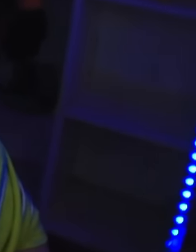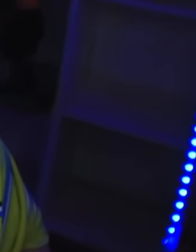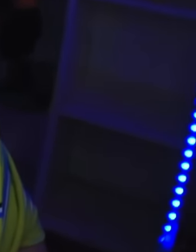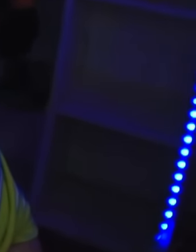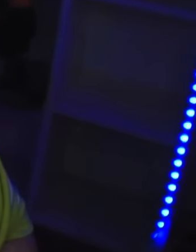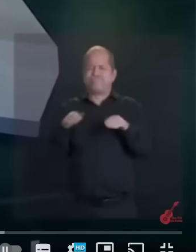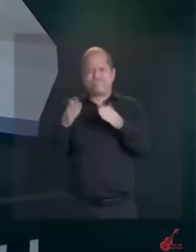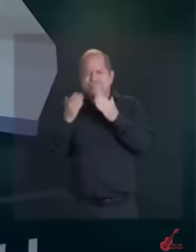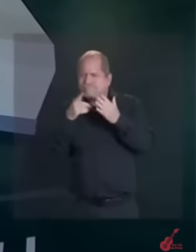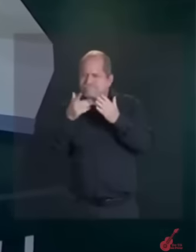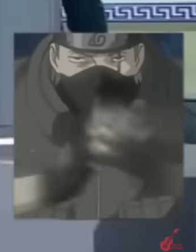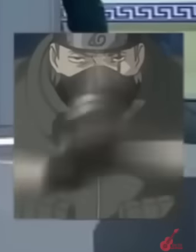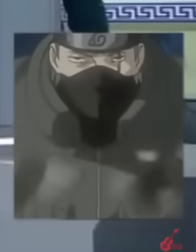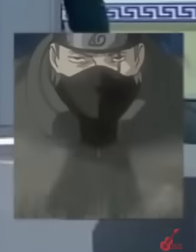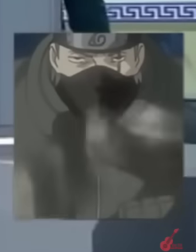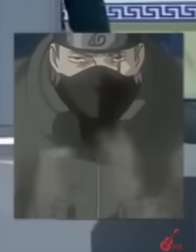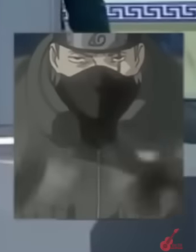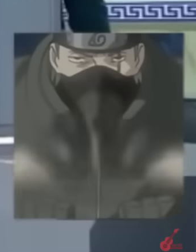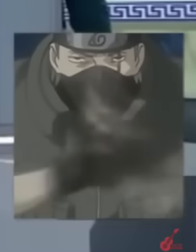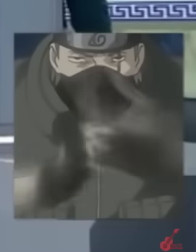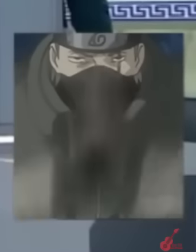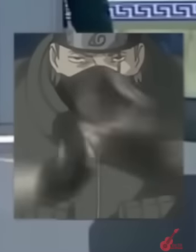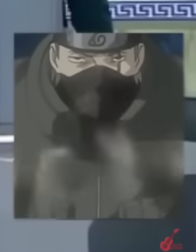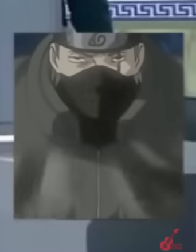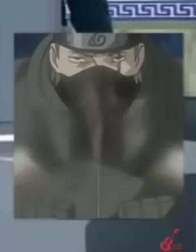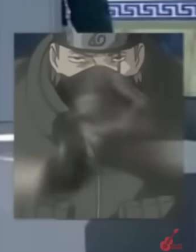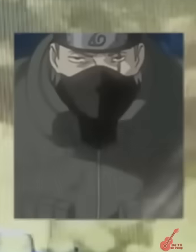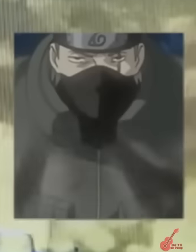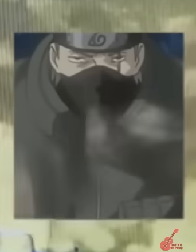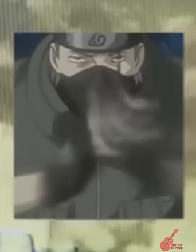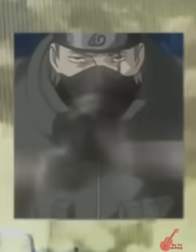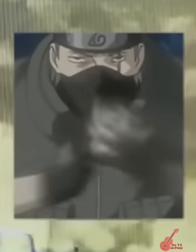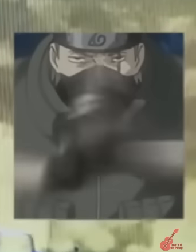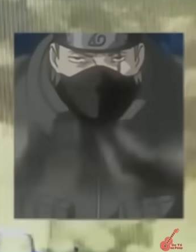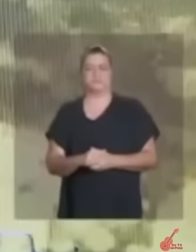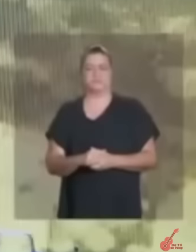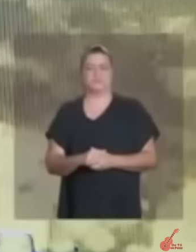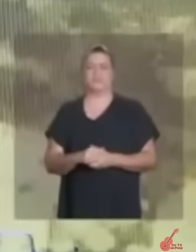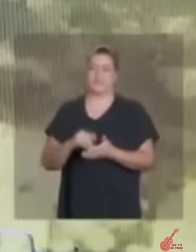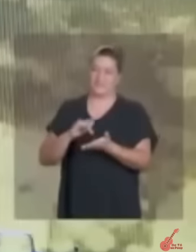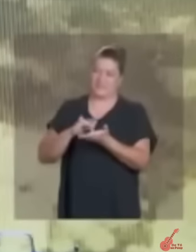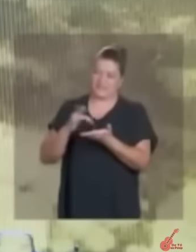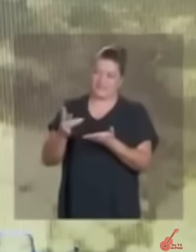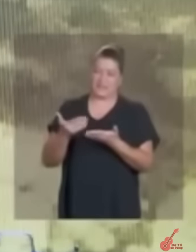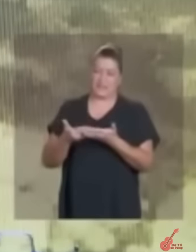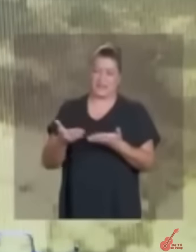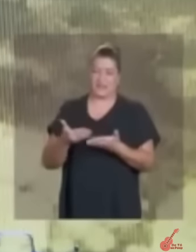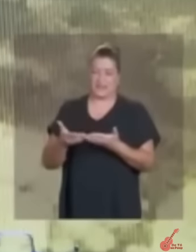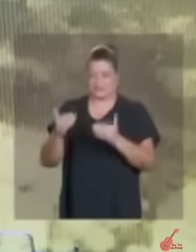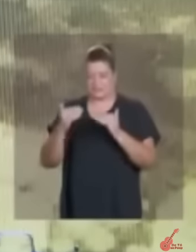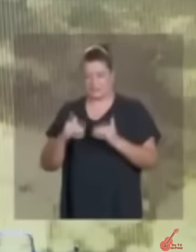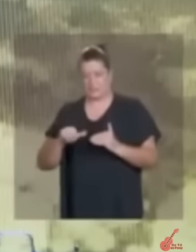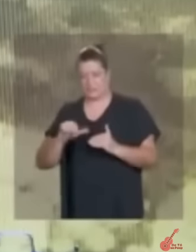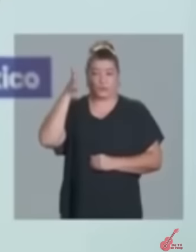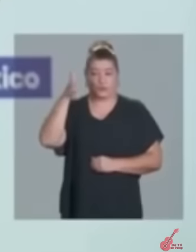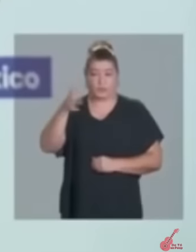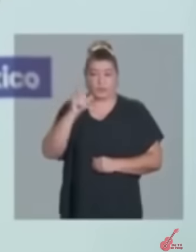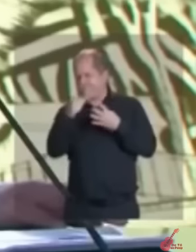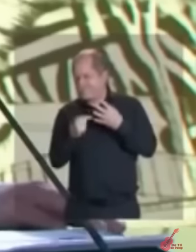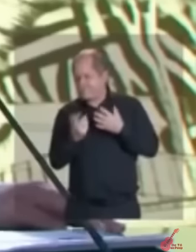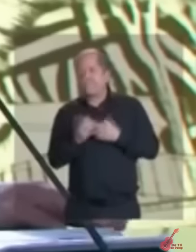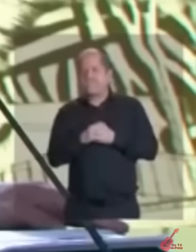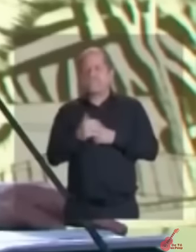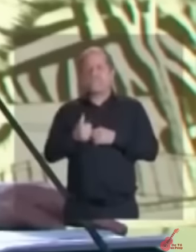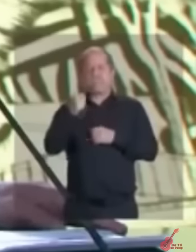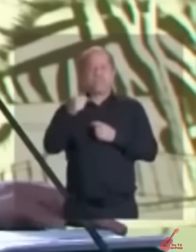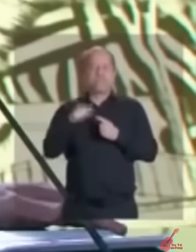¿no sabe hablar? Candidato. Vamos a escuchar la siguiente... pregunta candidato Jorge Maynes. ¿Qué piensa de la Fanta? ¿Qué Fanta?